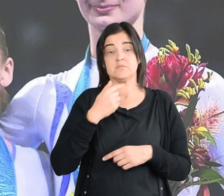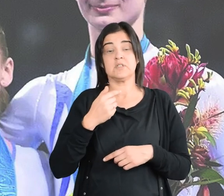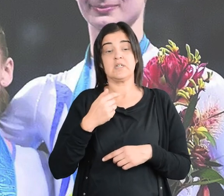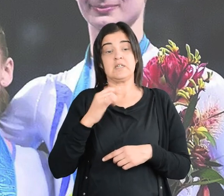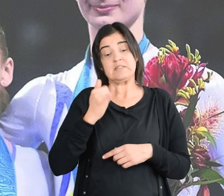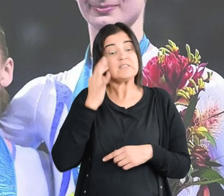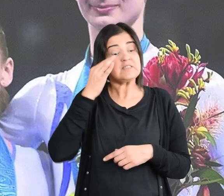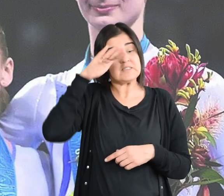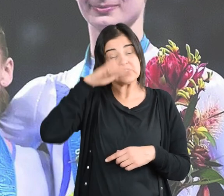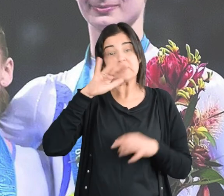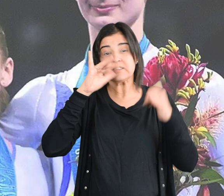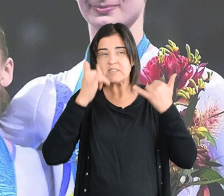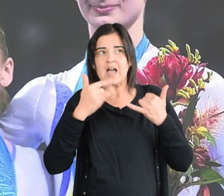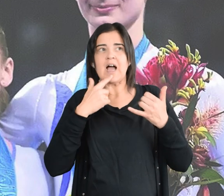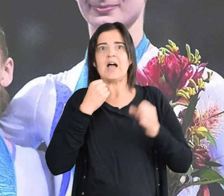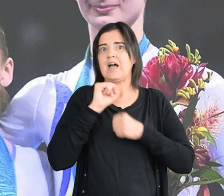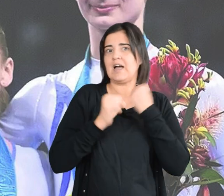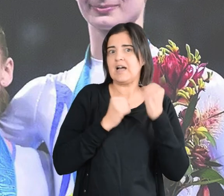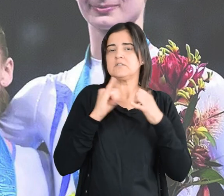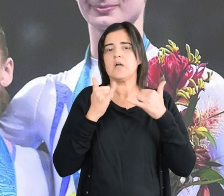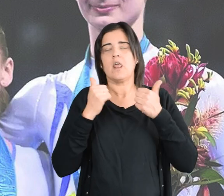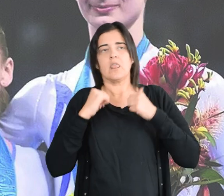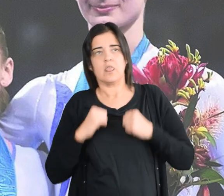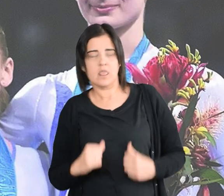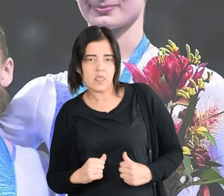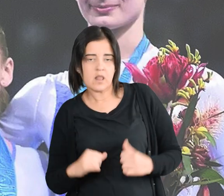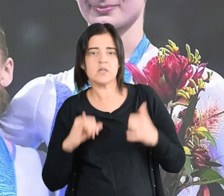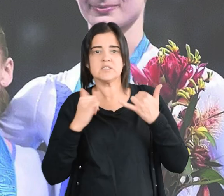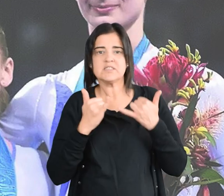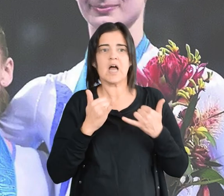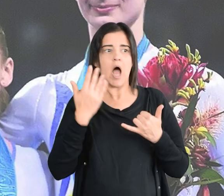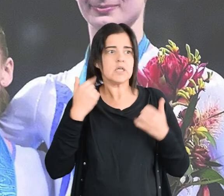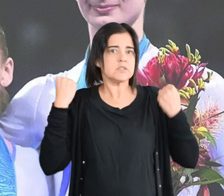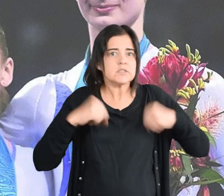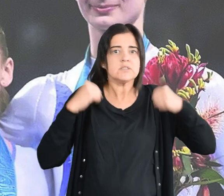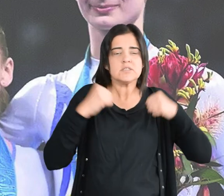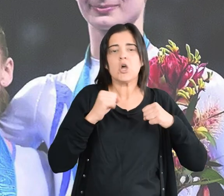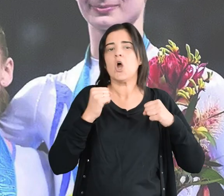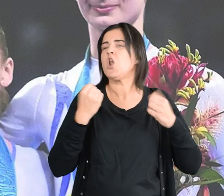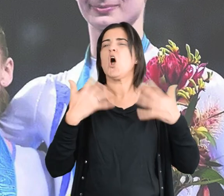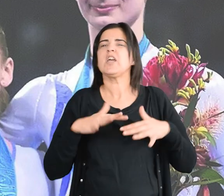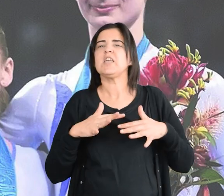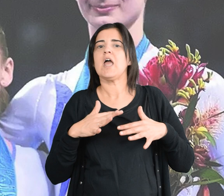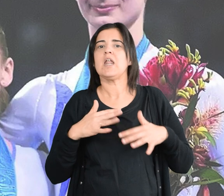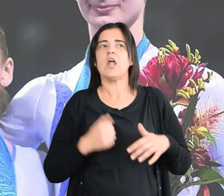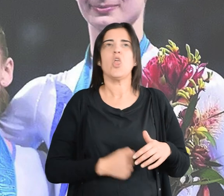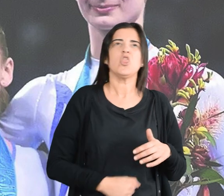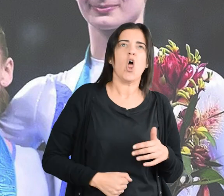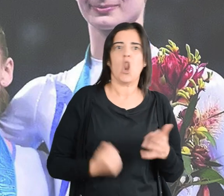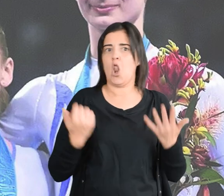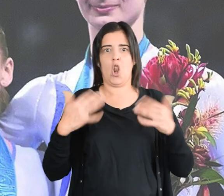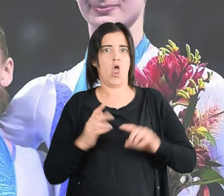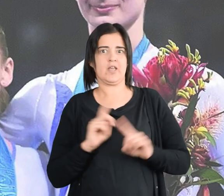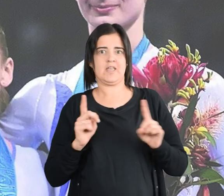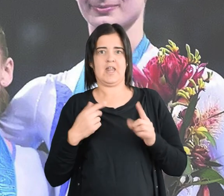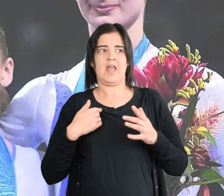Andrea que ya venía deshidratada por el nerviosismo y el agotamiento físico de las pruebas no quería sufrir molestias en